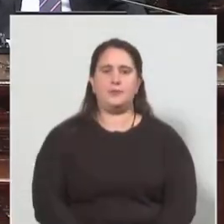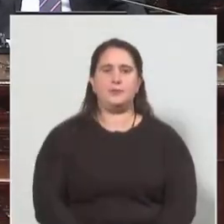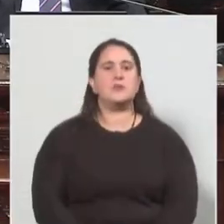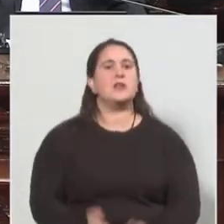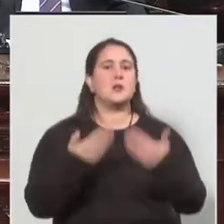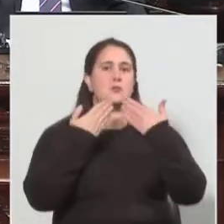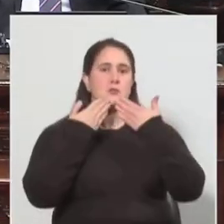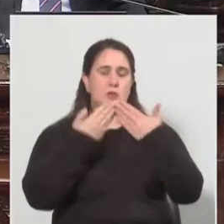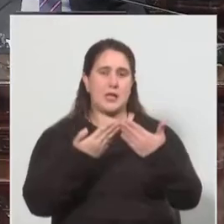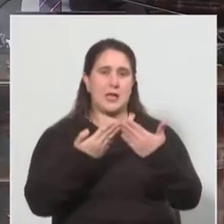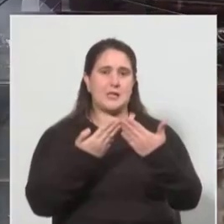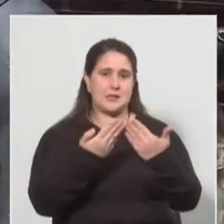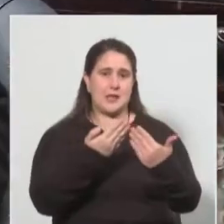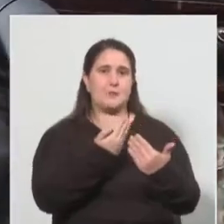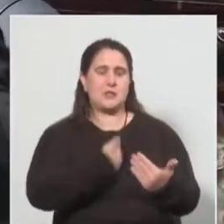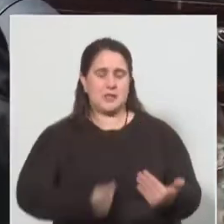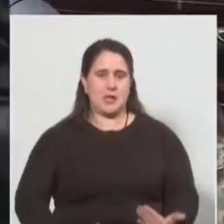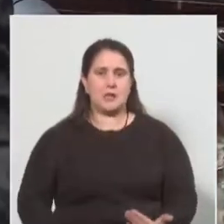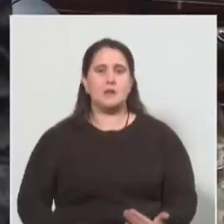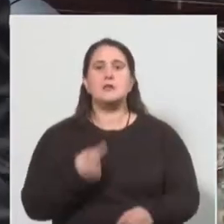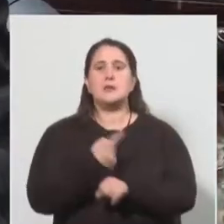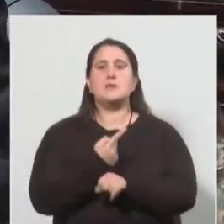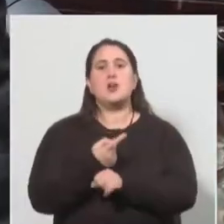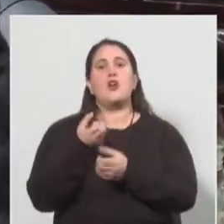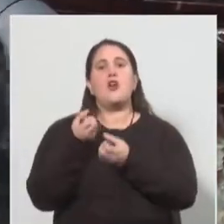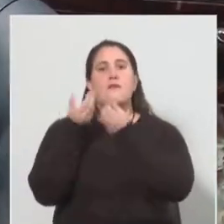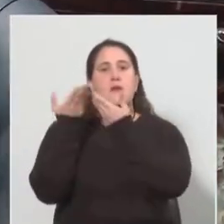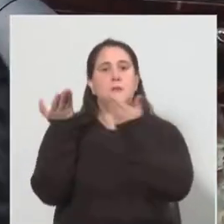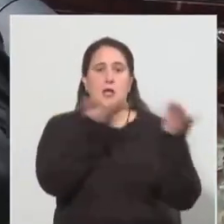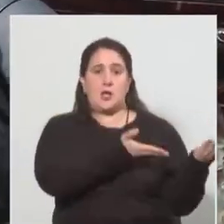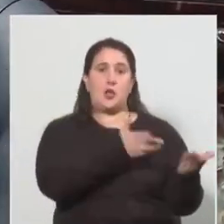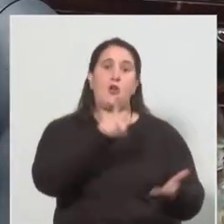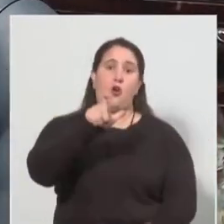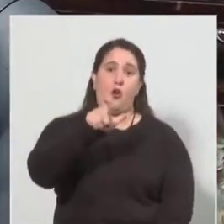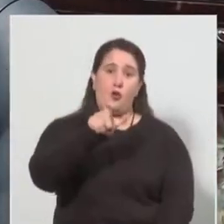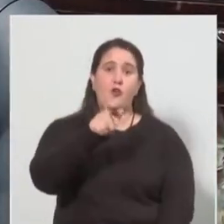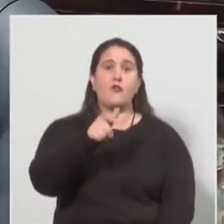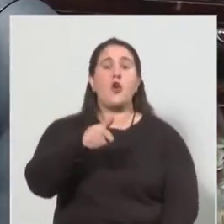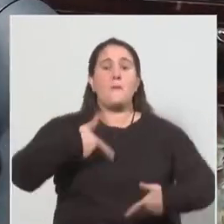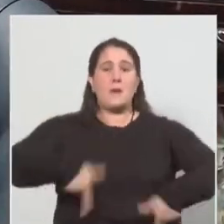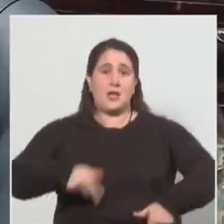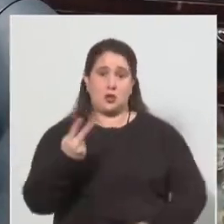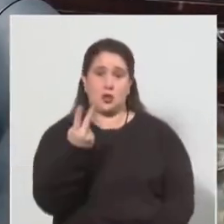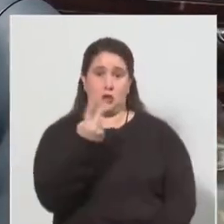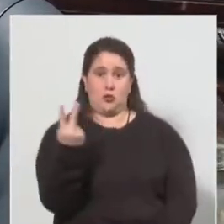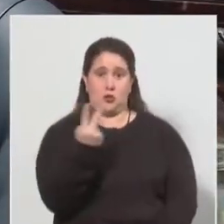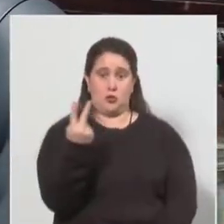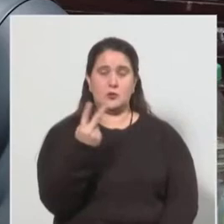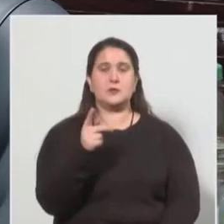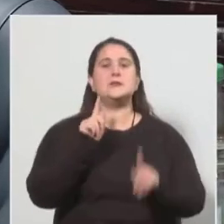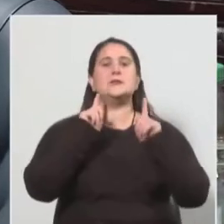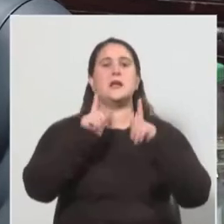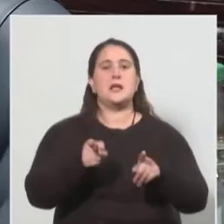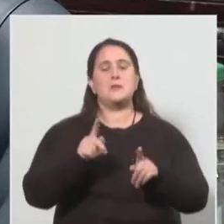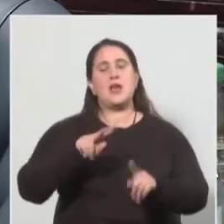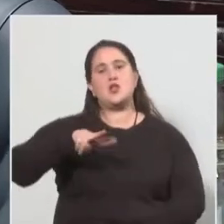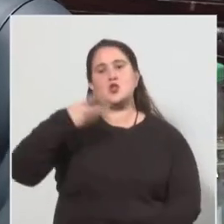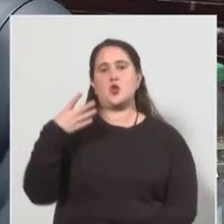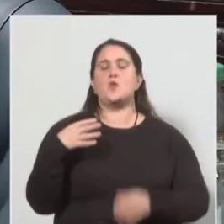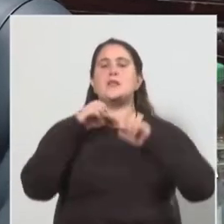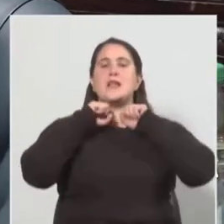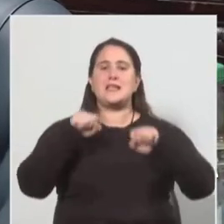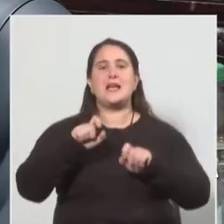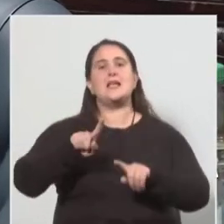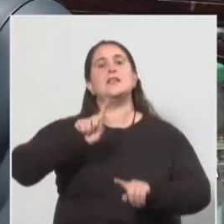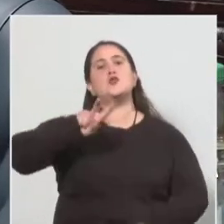Muchas gracias, señora presidenta. En primer lugar, quiero dar la bienvenida, por supuesto, a los señores ministros, a la señora subsecretaria